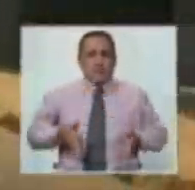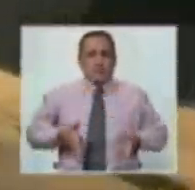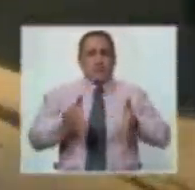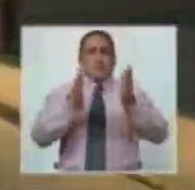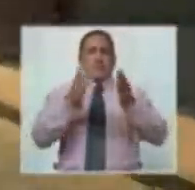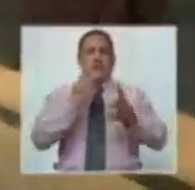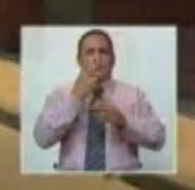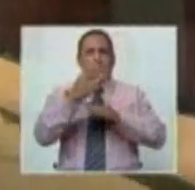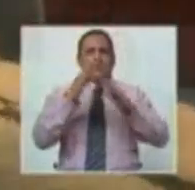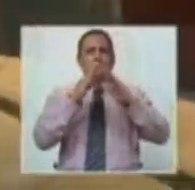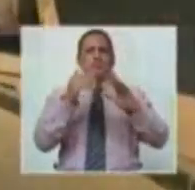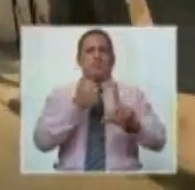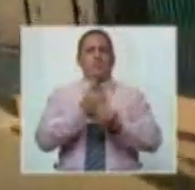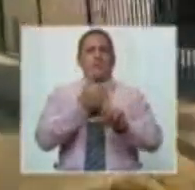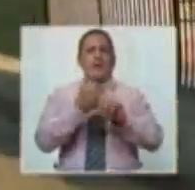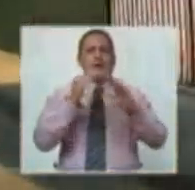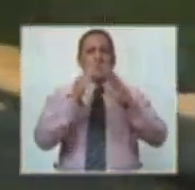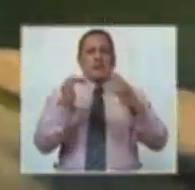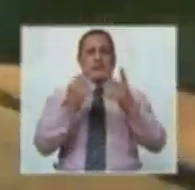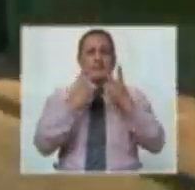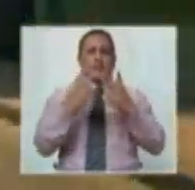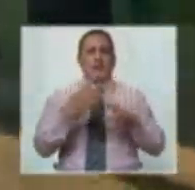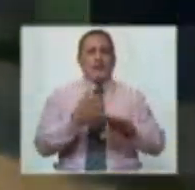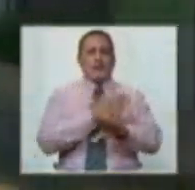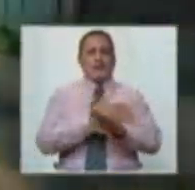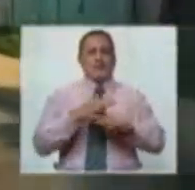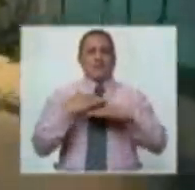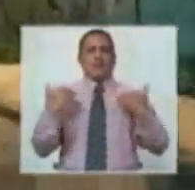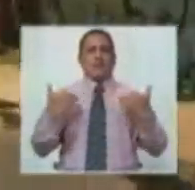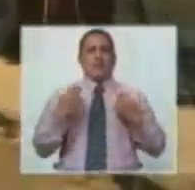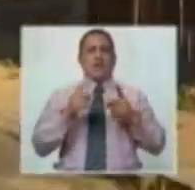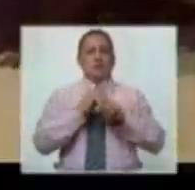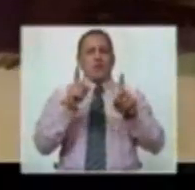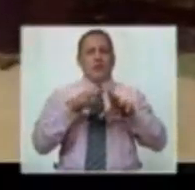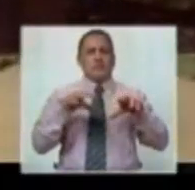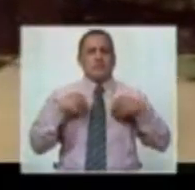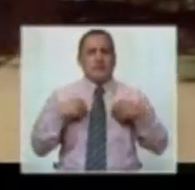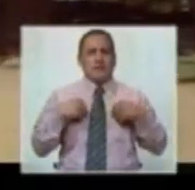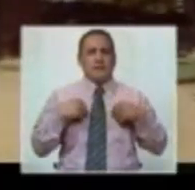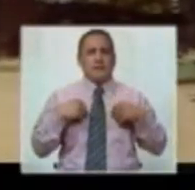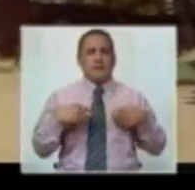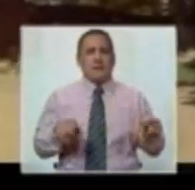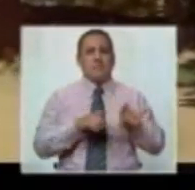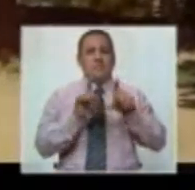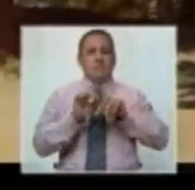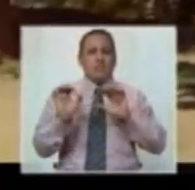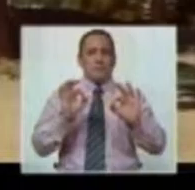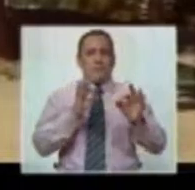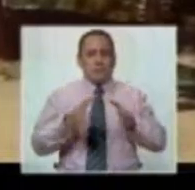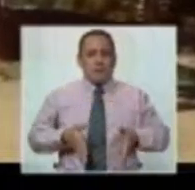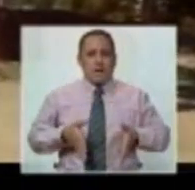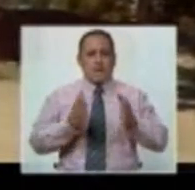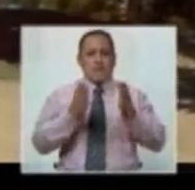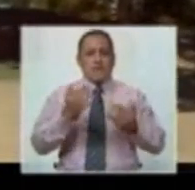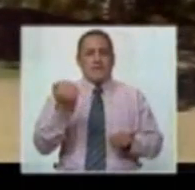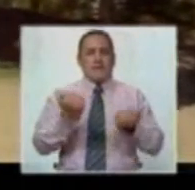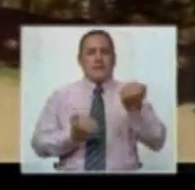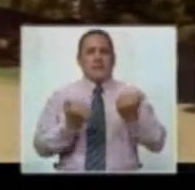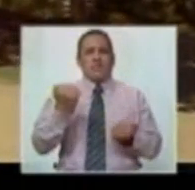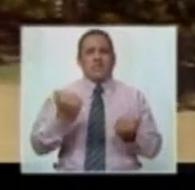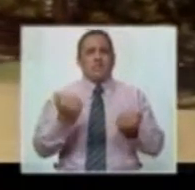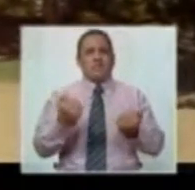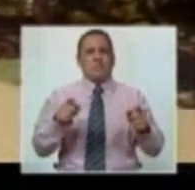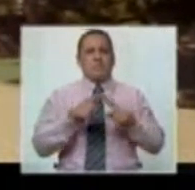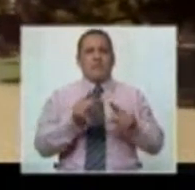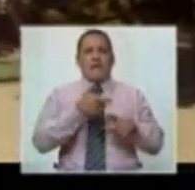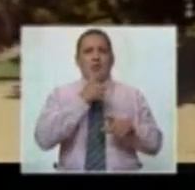una vía pública a su propio predio, que también fue afectado, al no permitir además por esta misma vía el ingreso de